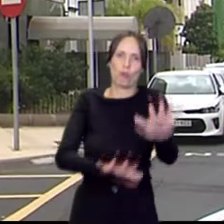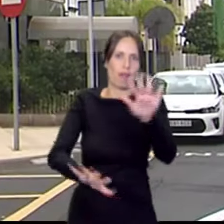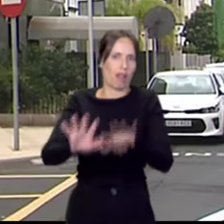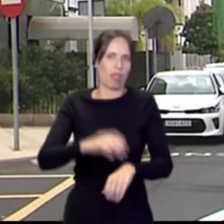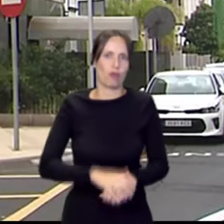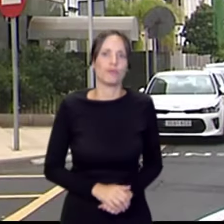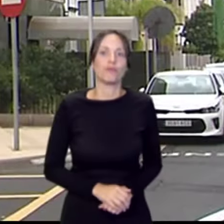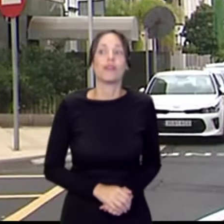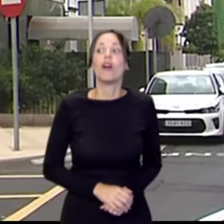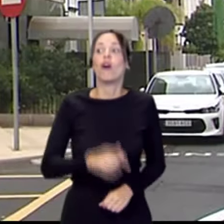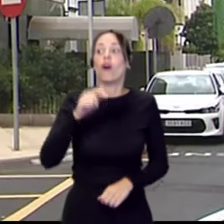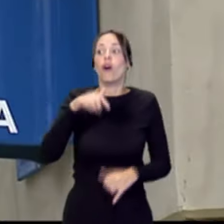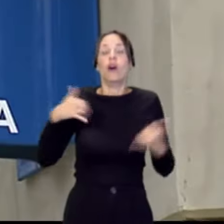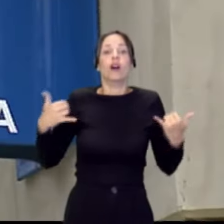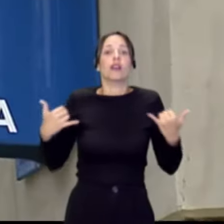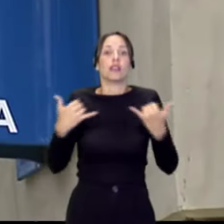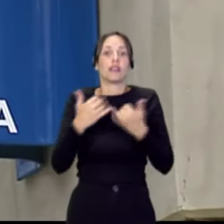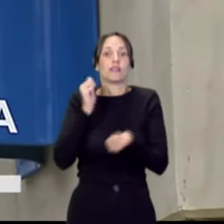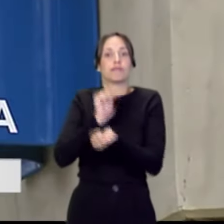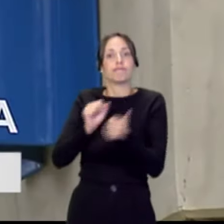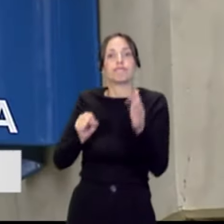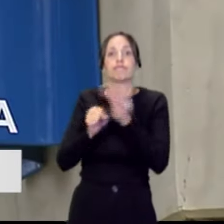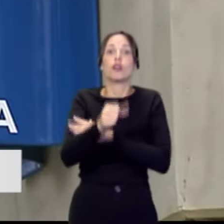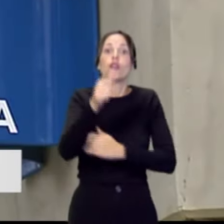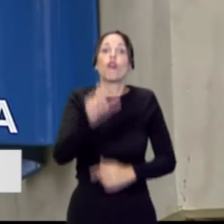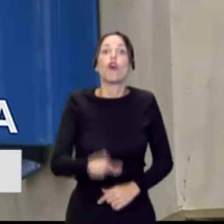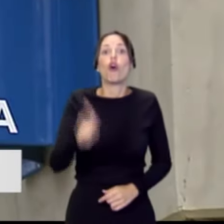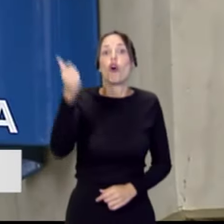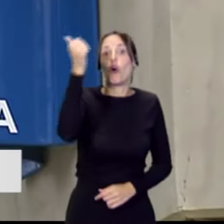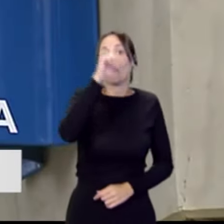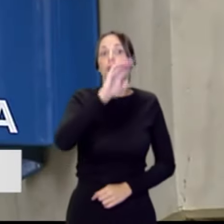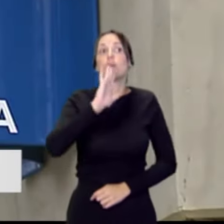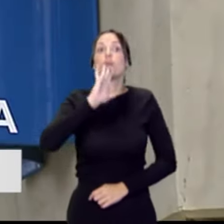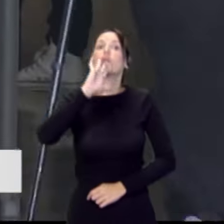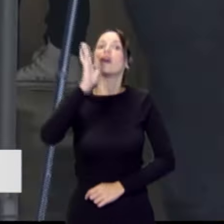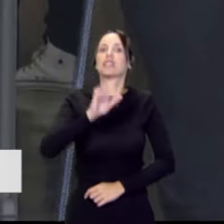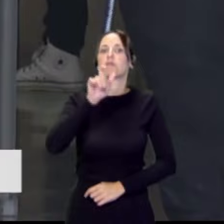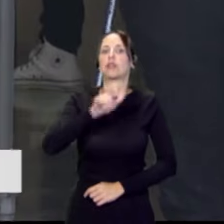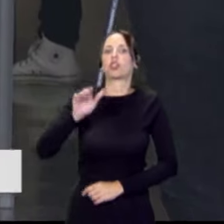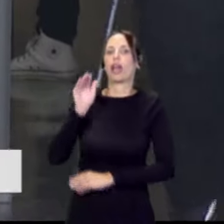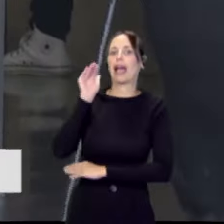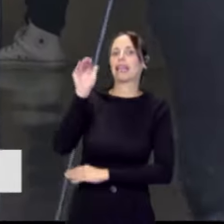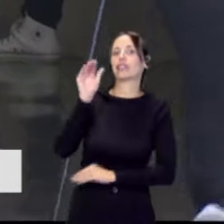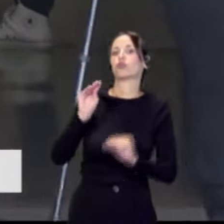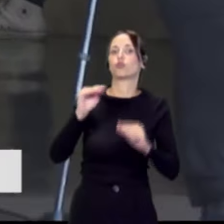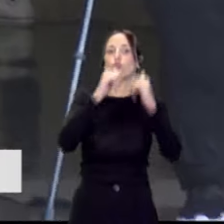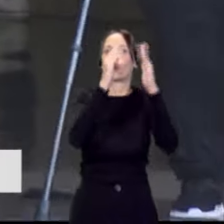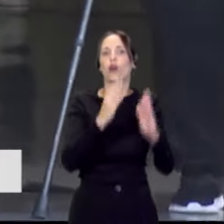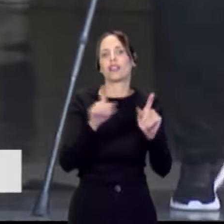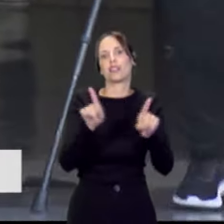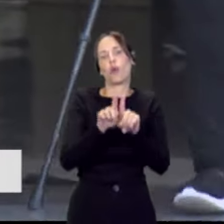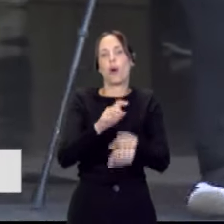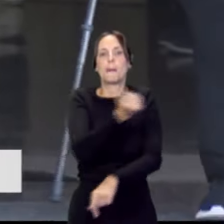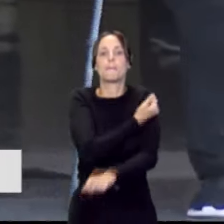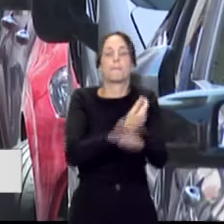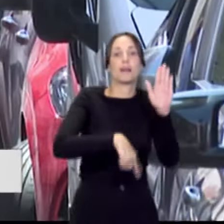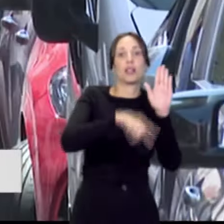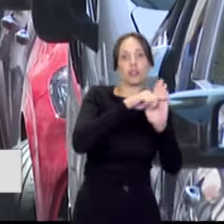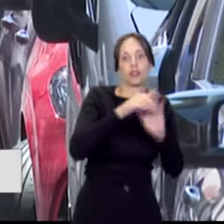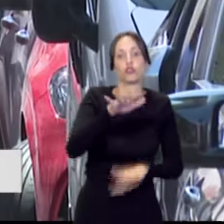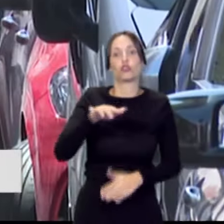Fue detenido en Tenerife un hombre que se dedicaba presuntamente a empadronar a extranjeros en su domicilio al sur de la isla. Lo hacía de forma masiva